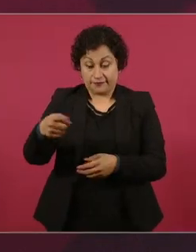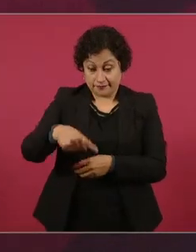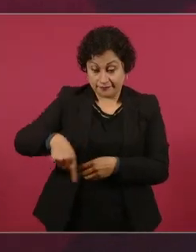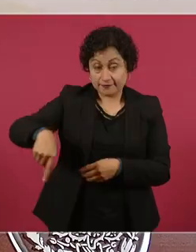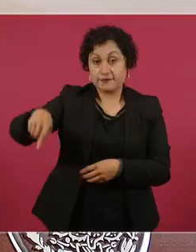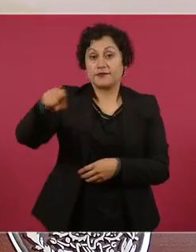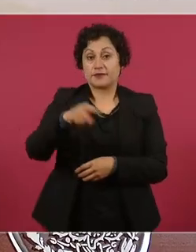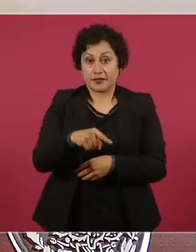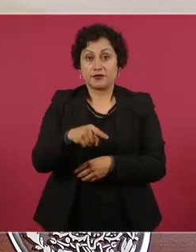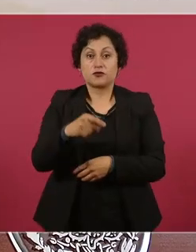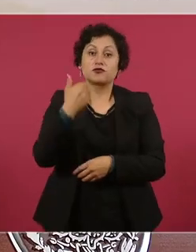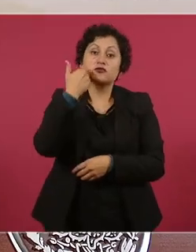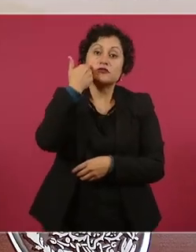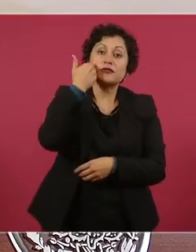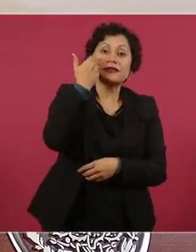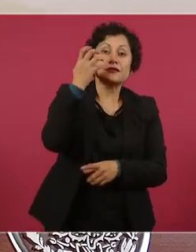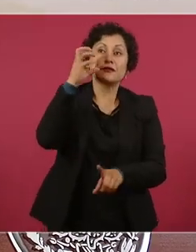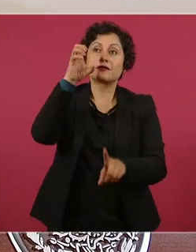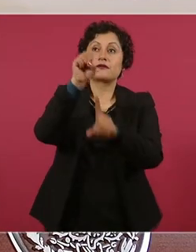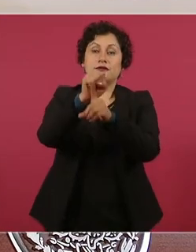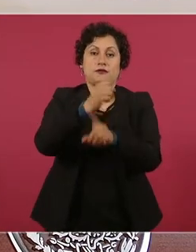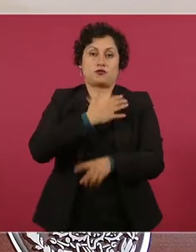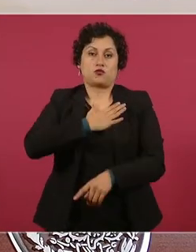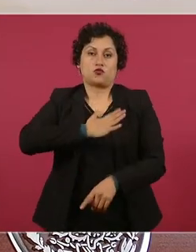vocación de hacer justicia?